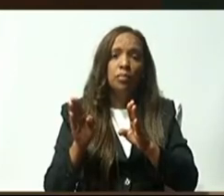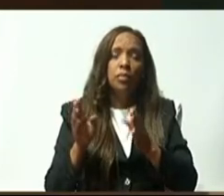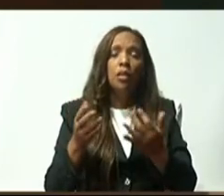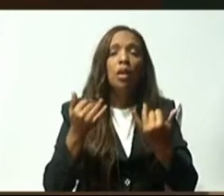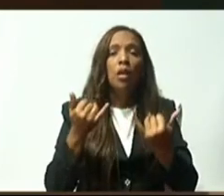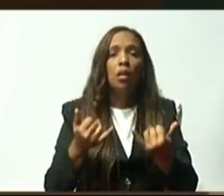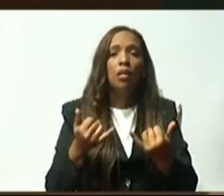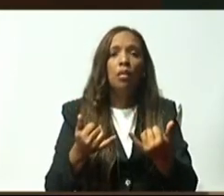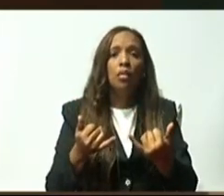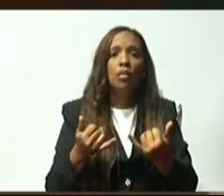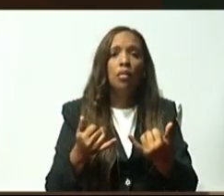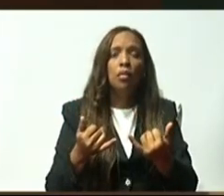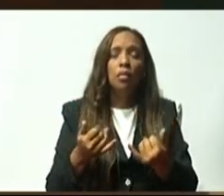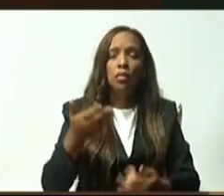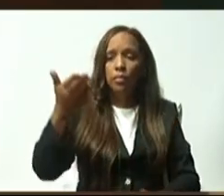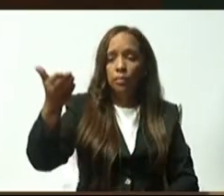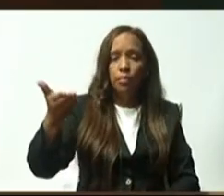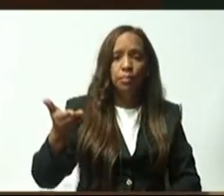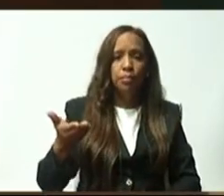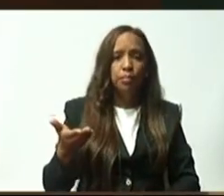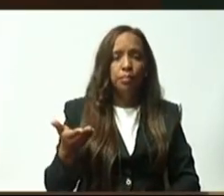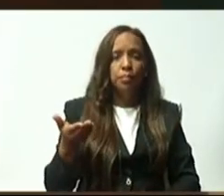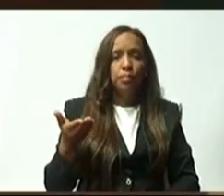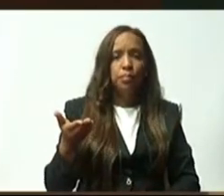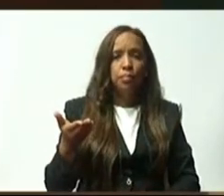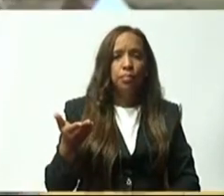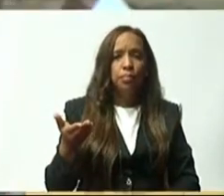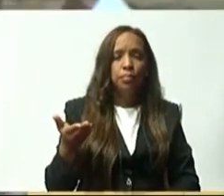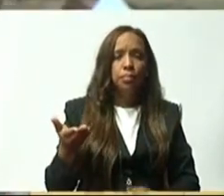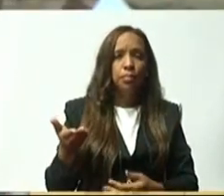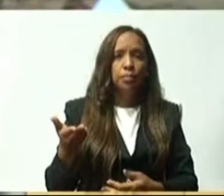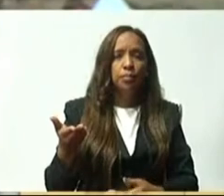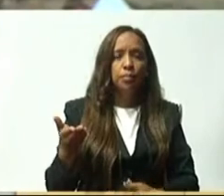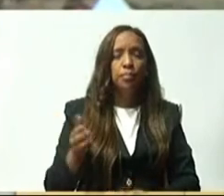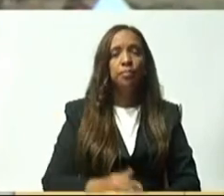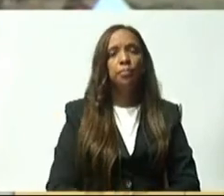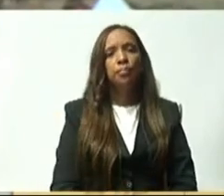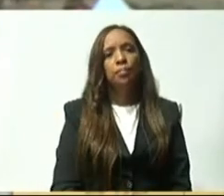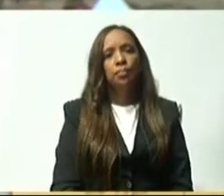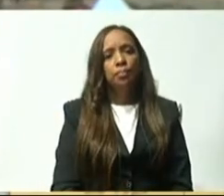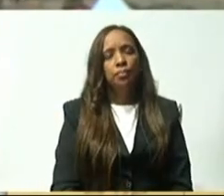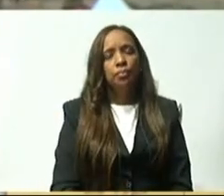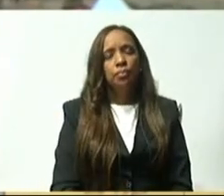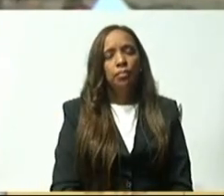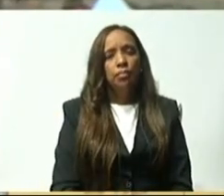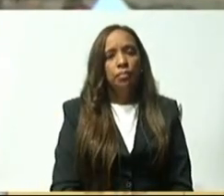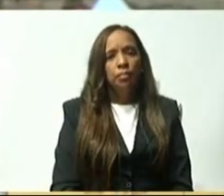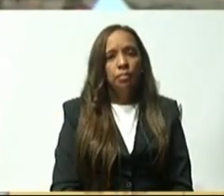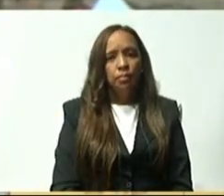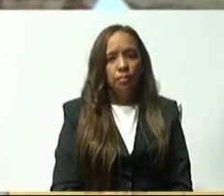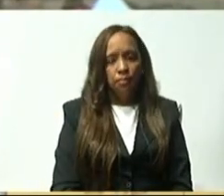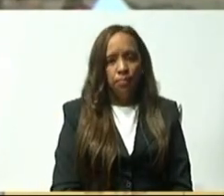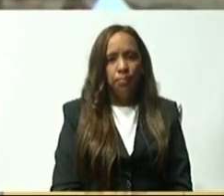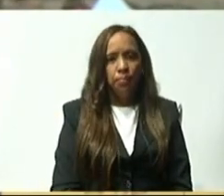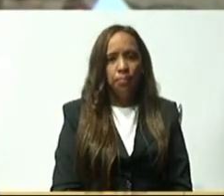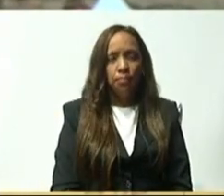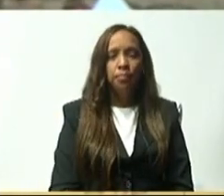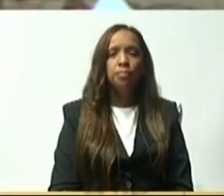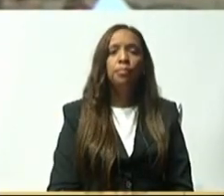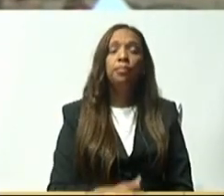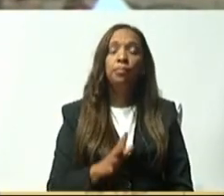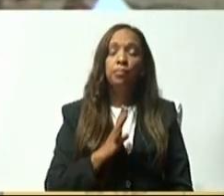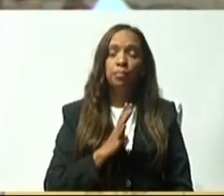Adelante, diputado Nelson Marmolejos. Bien, buenos días, señor presidente de la Cámara, honorable Alfredo